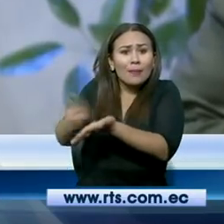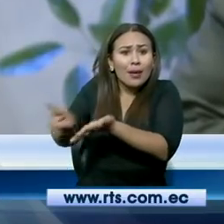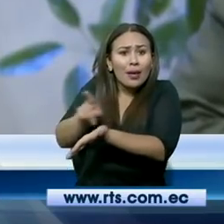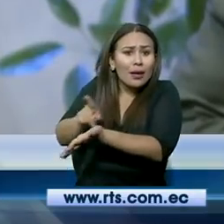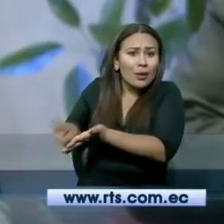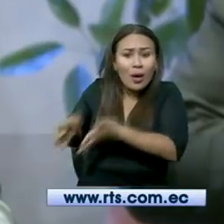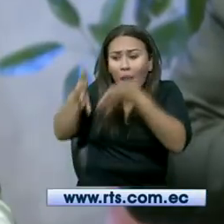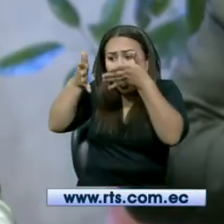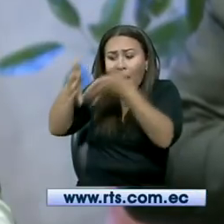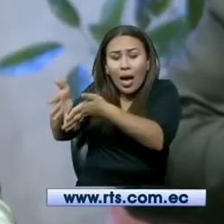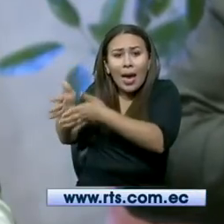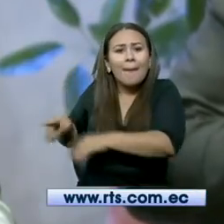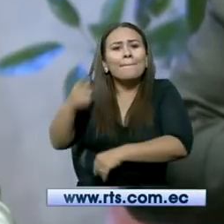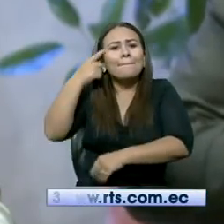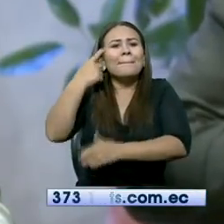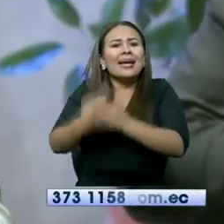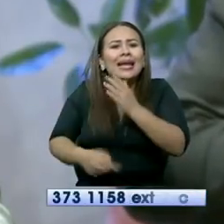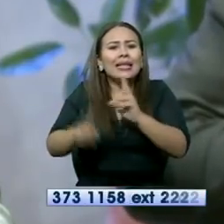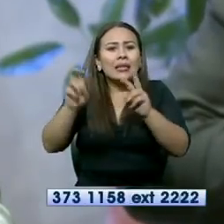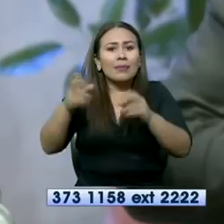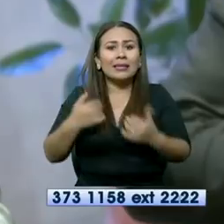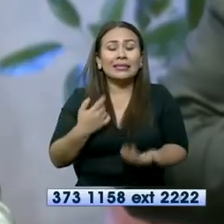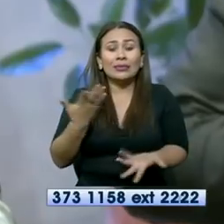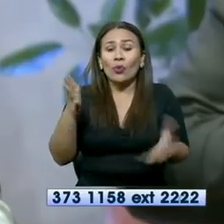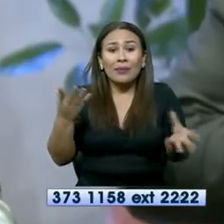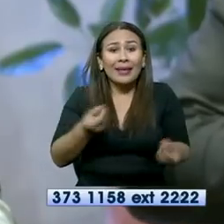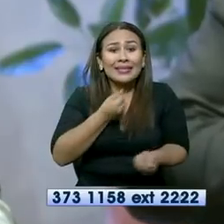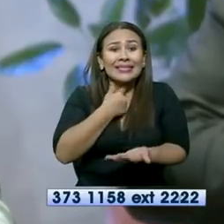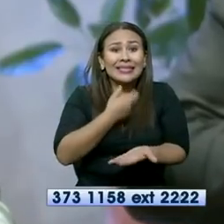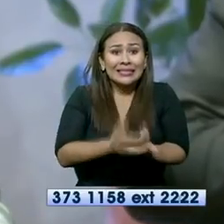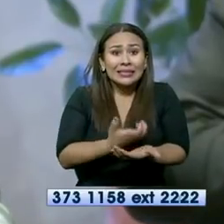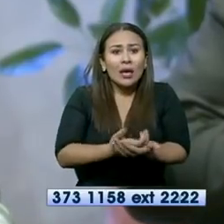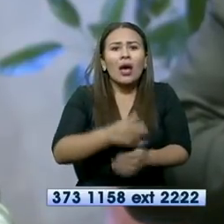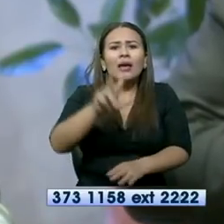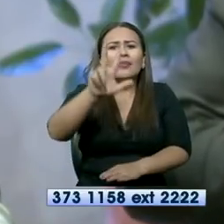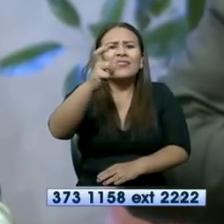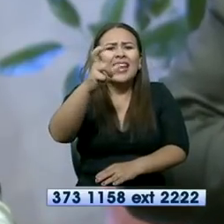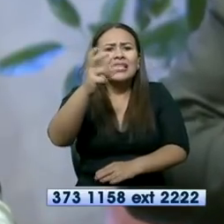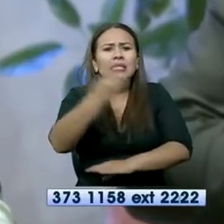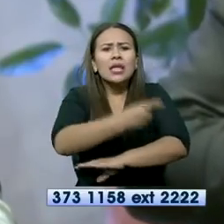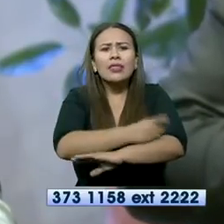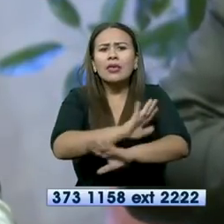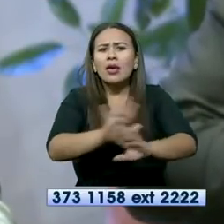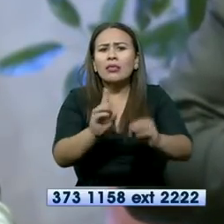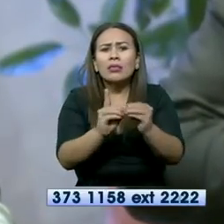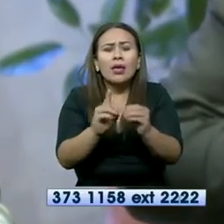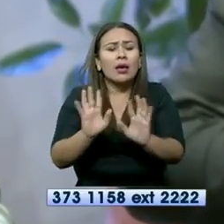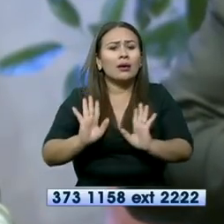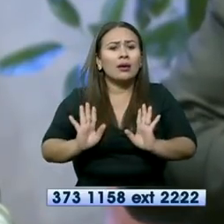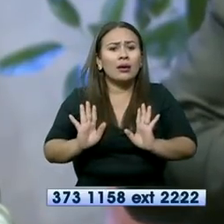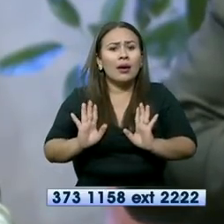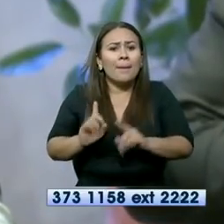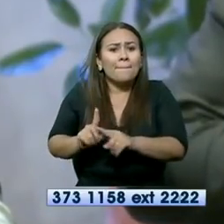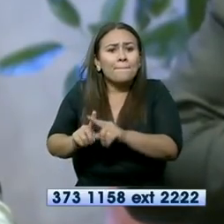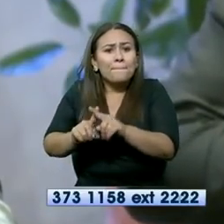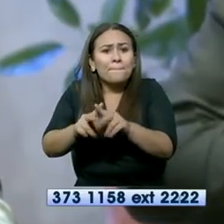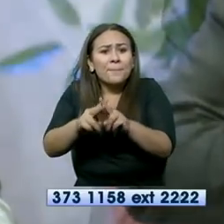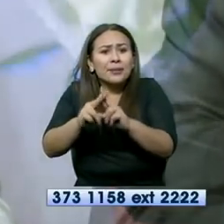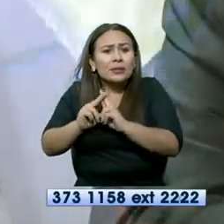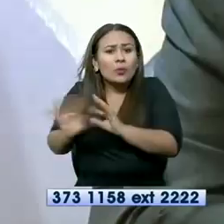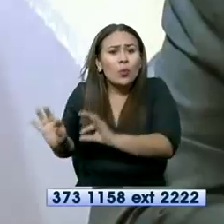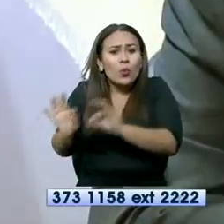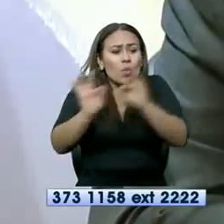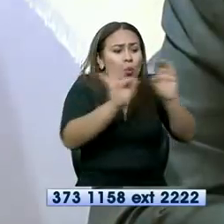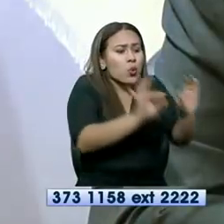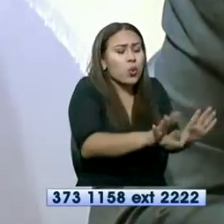simplemente permitieron sostener la liquidez durante 13 días hasta que los flujos externos se regularicen. Hay